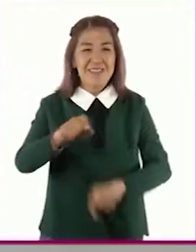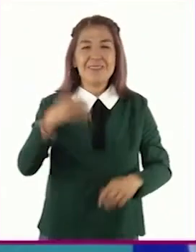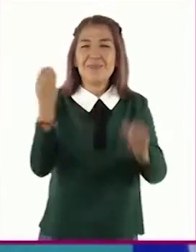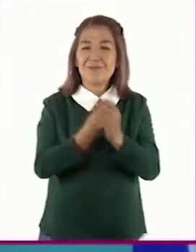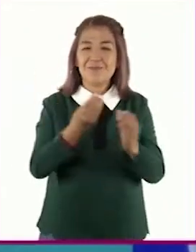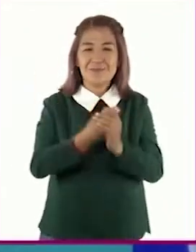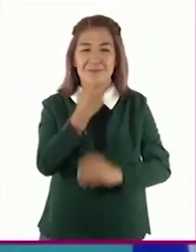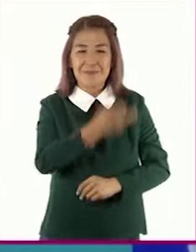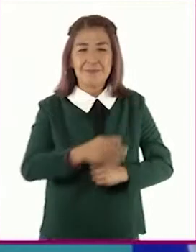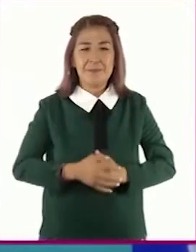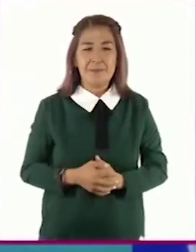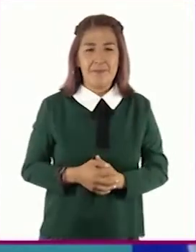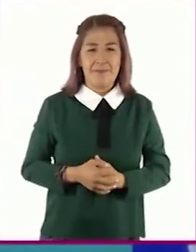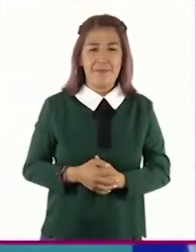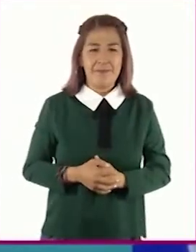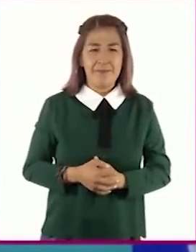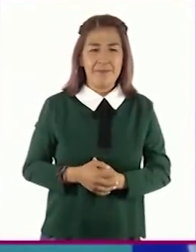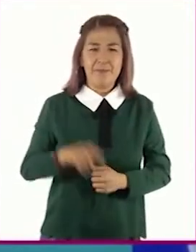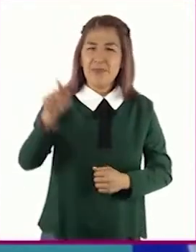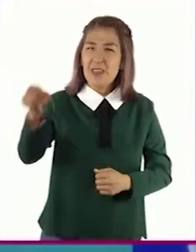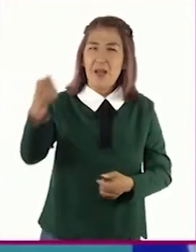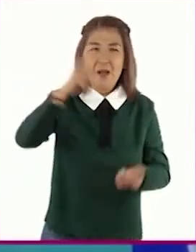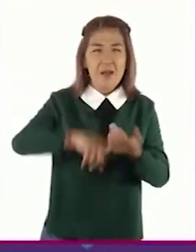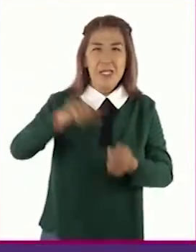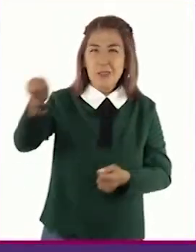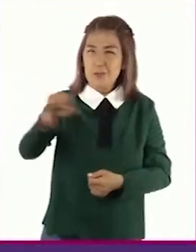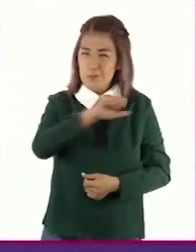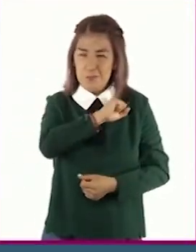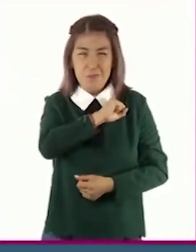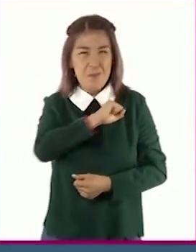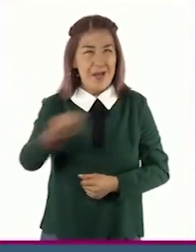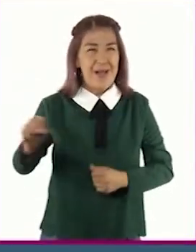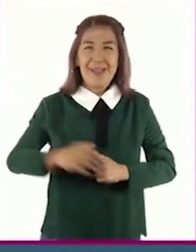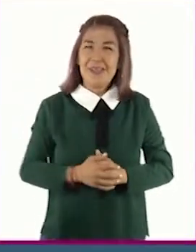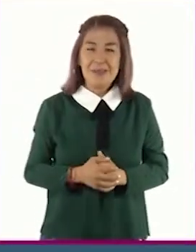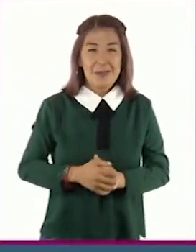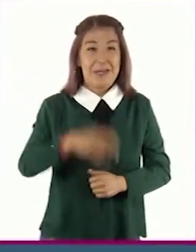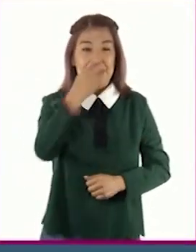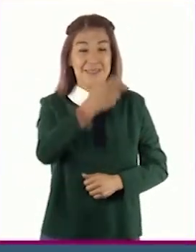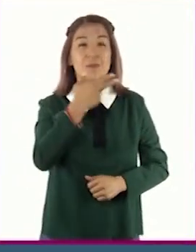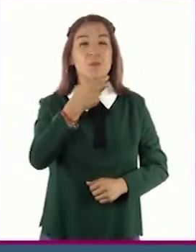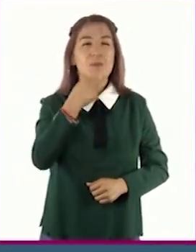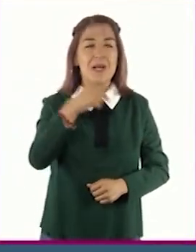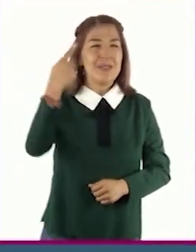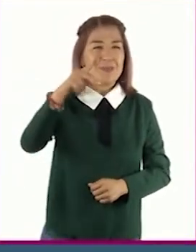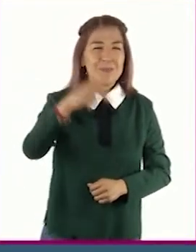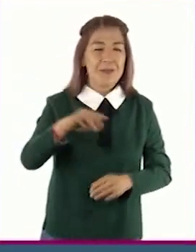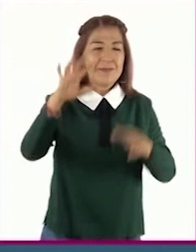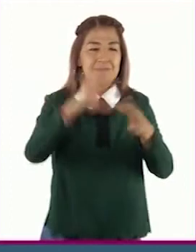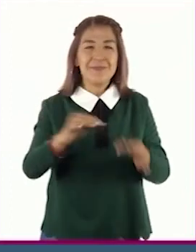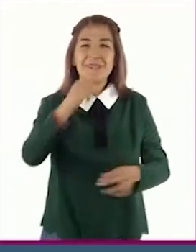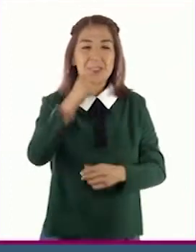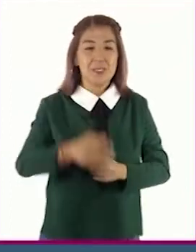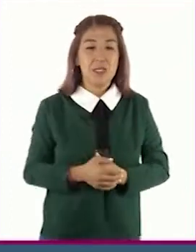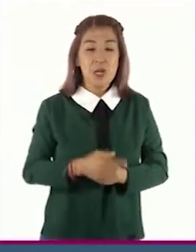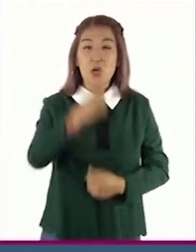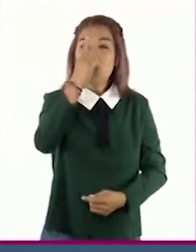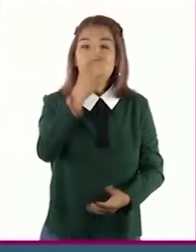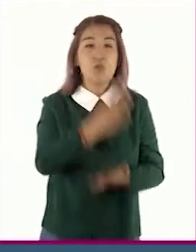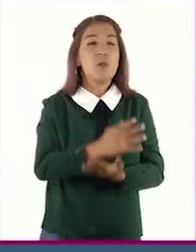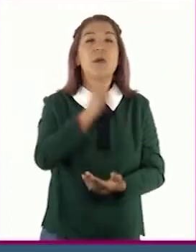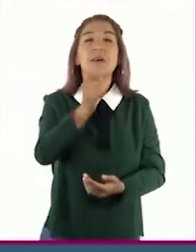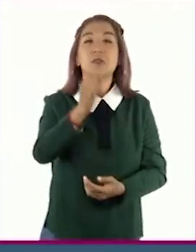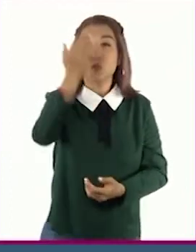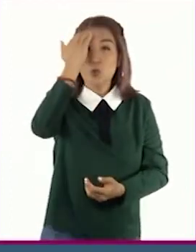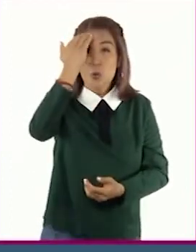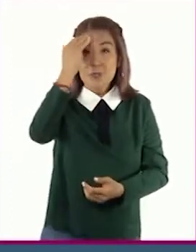moléculas. ¡Cuánta maldad habita en ti! Pero como diría Sócrates, solamente hay un bien, el